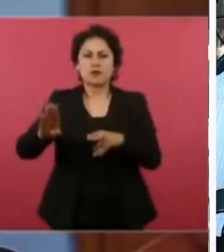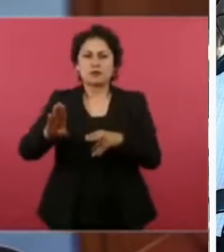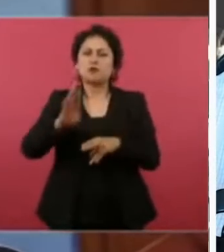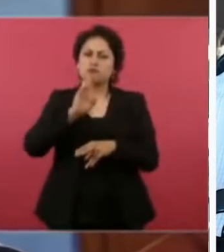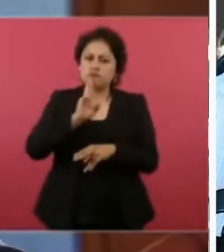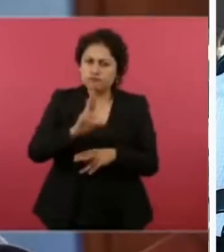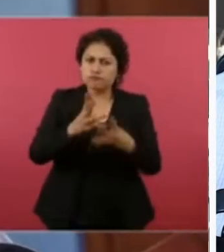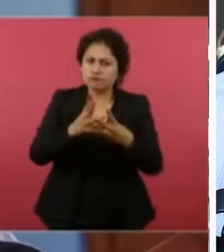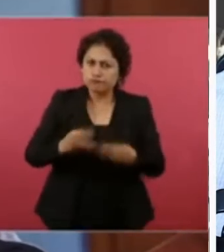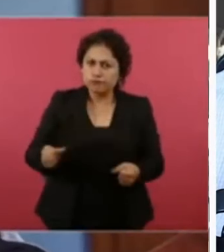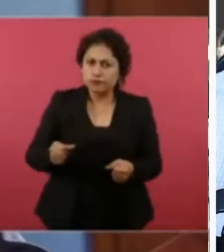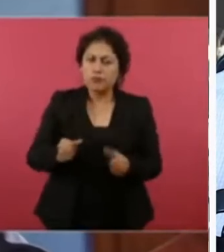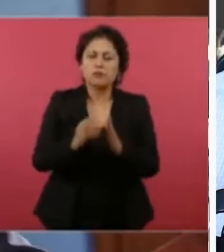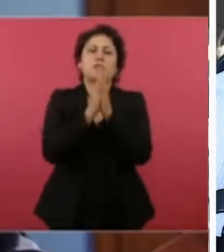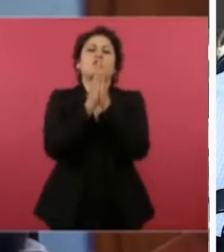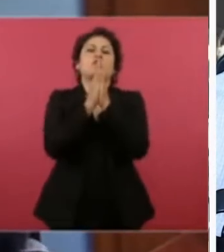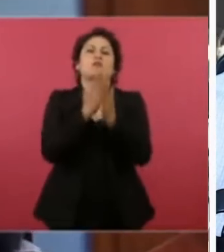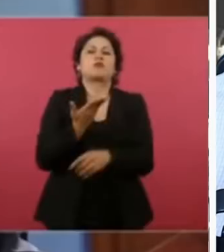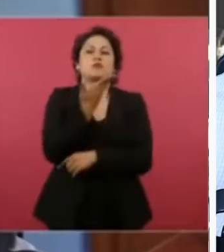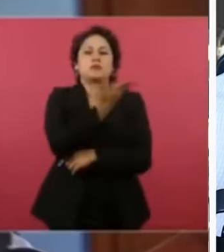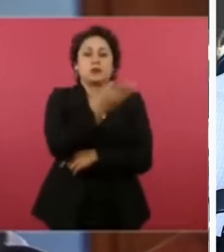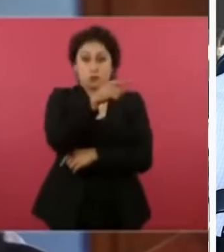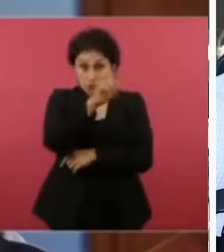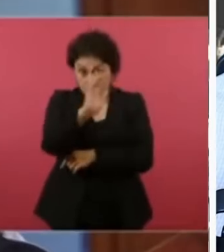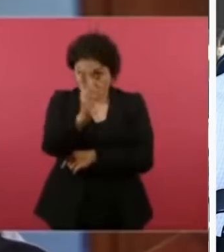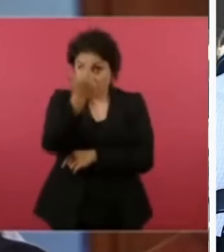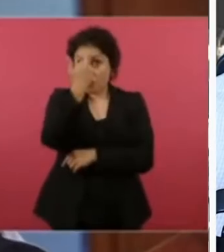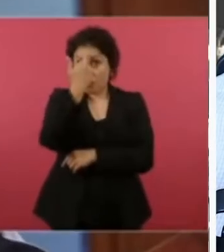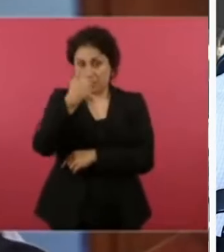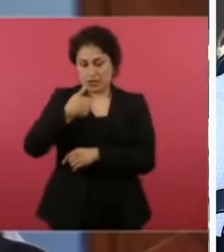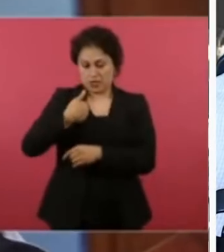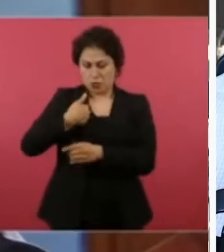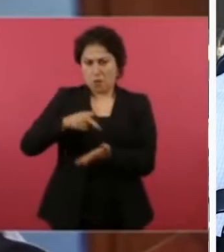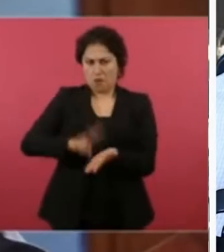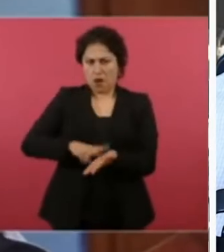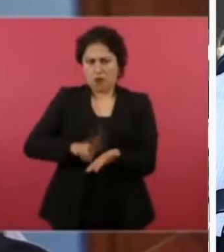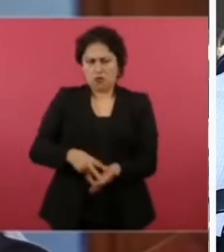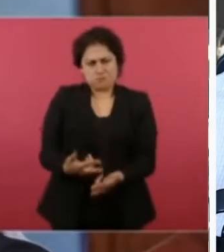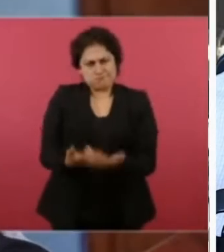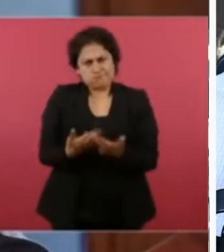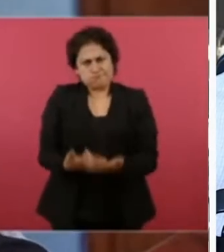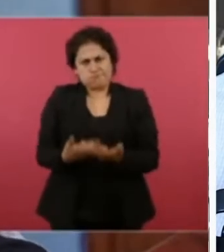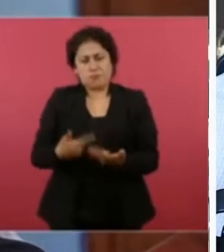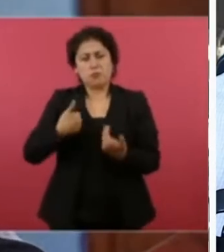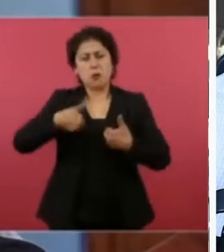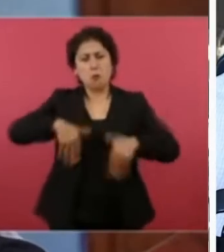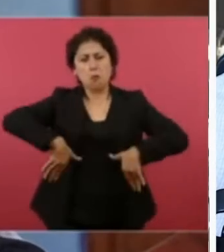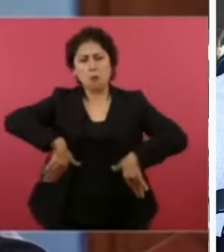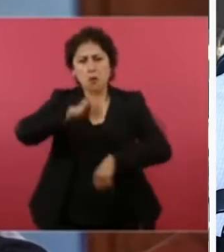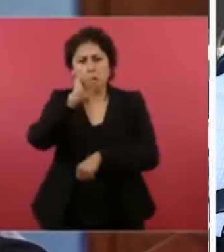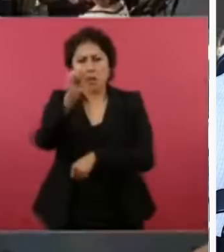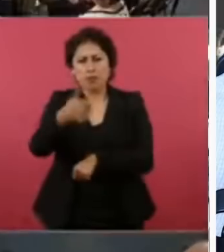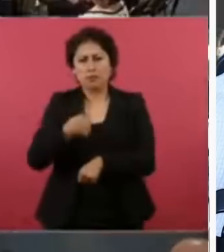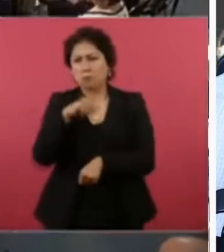favor, recuerde que no me falta valor, que no soy cobarde ni